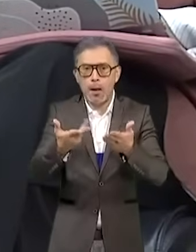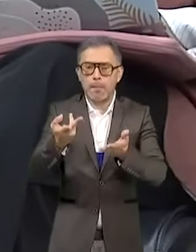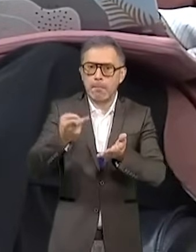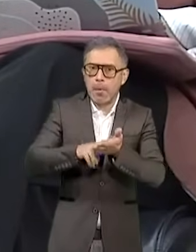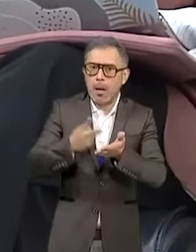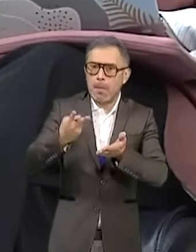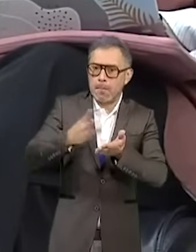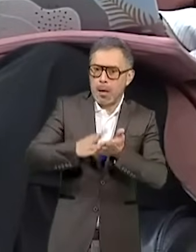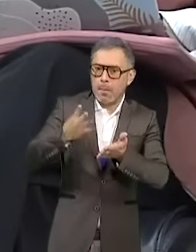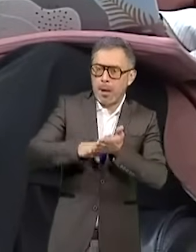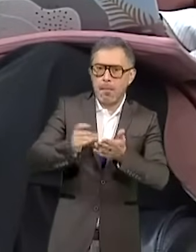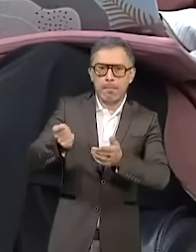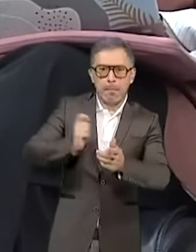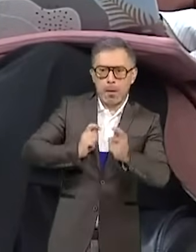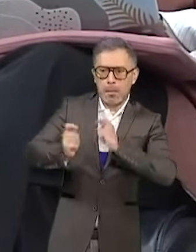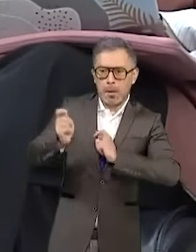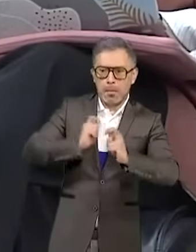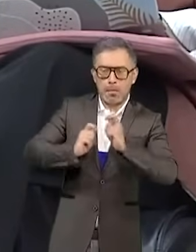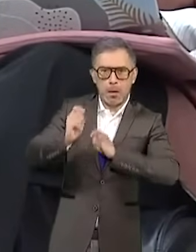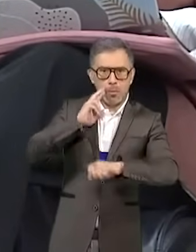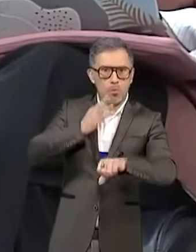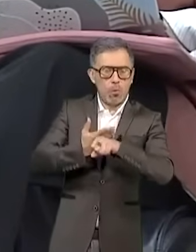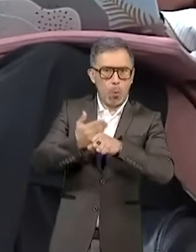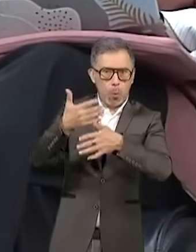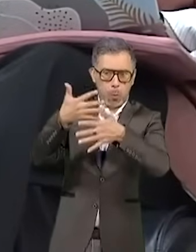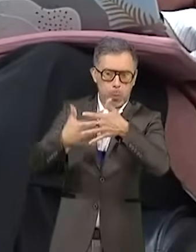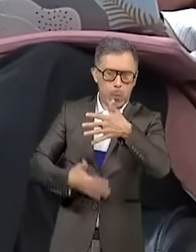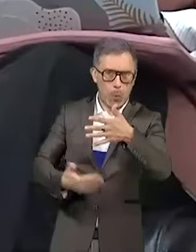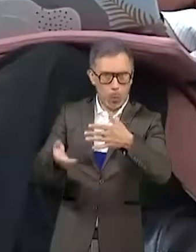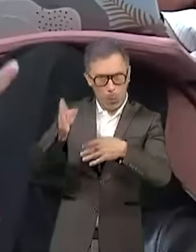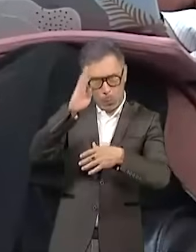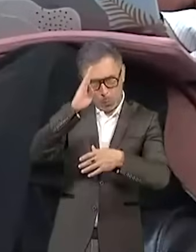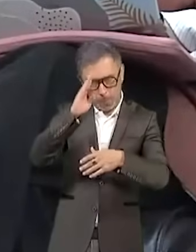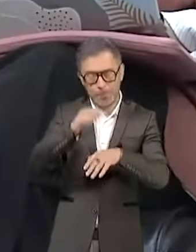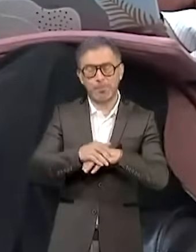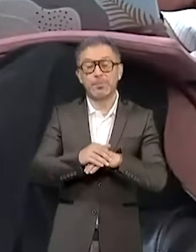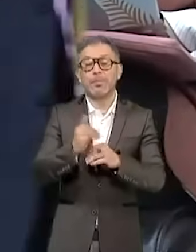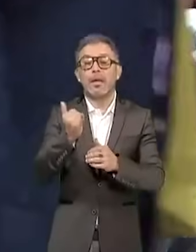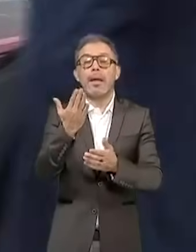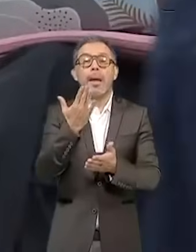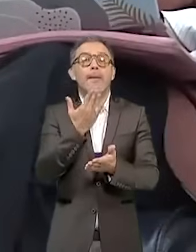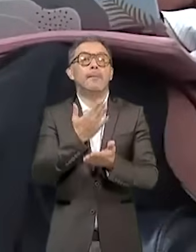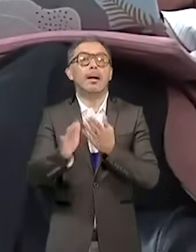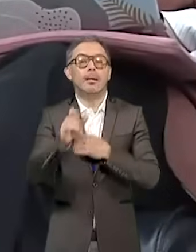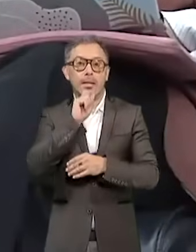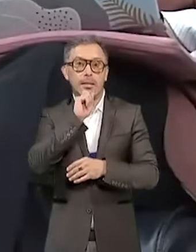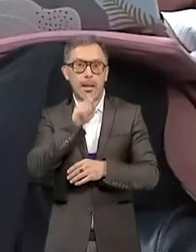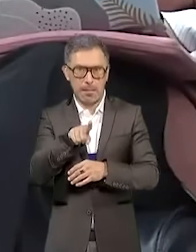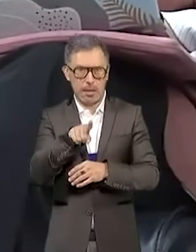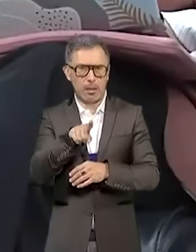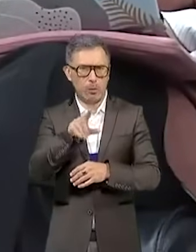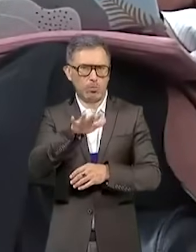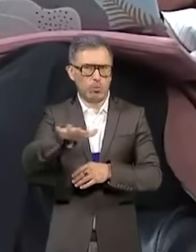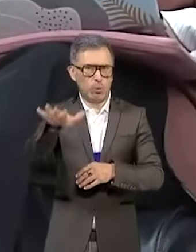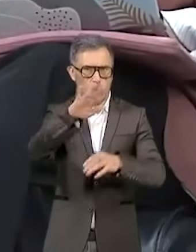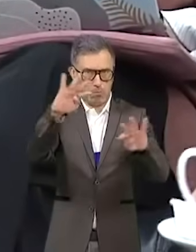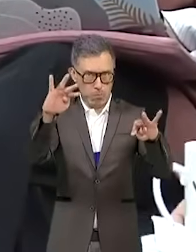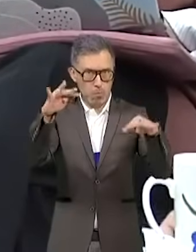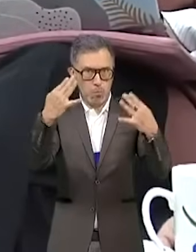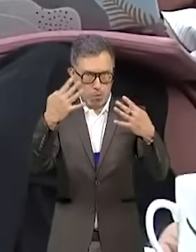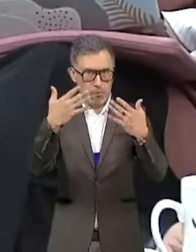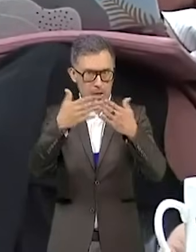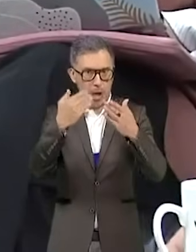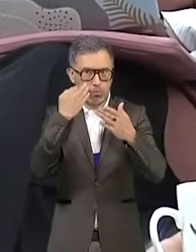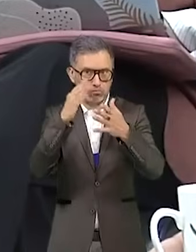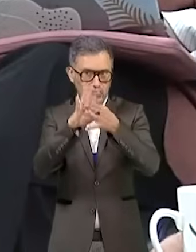en el Instituto Nacional Electoral. Adicionalmente, y también para dar más información pública al respecto, pues yo mandé